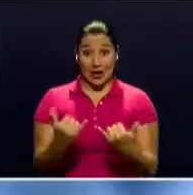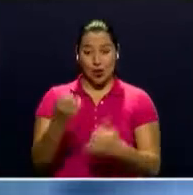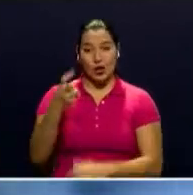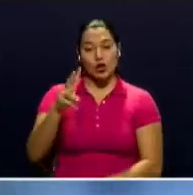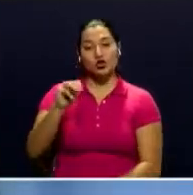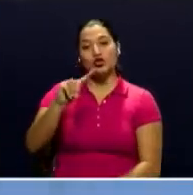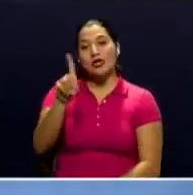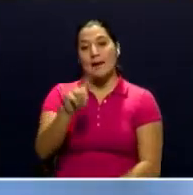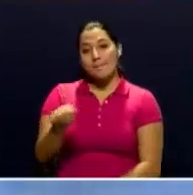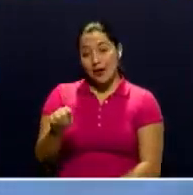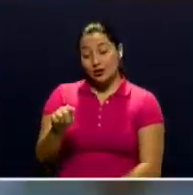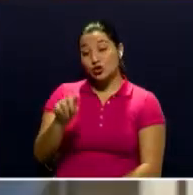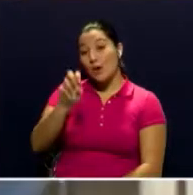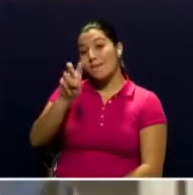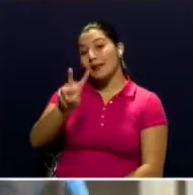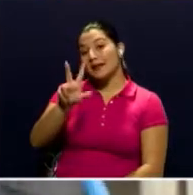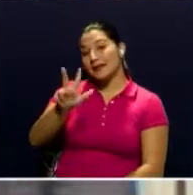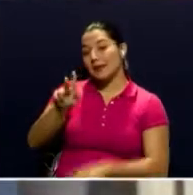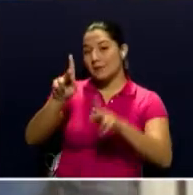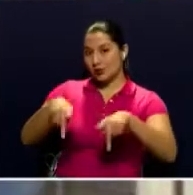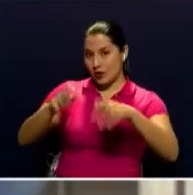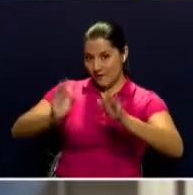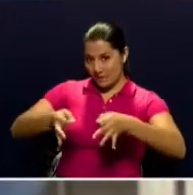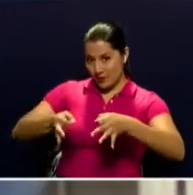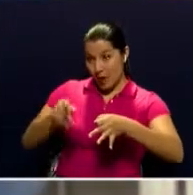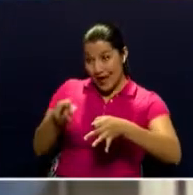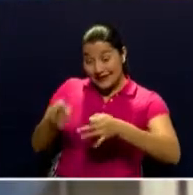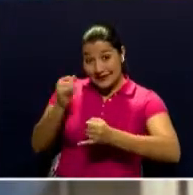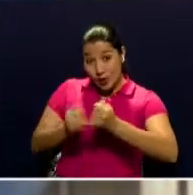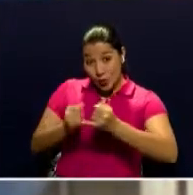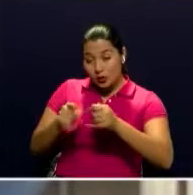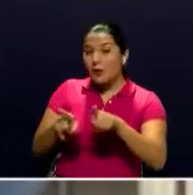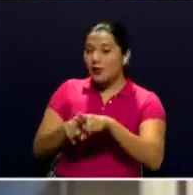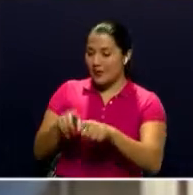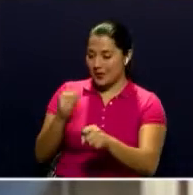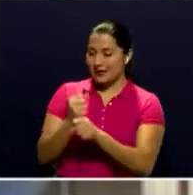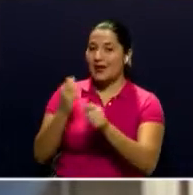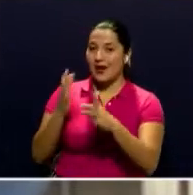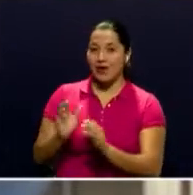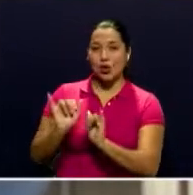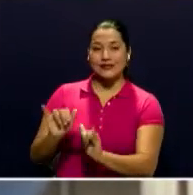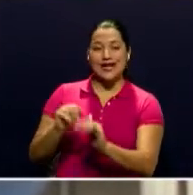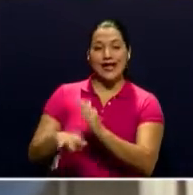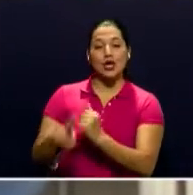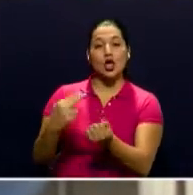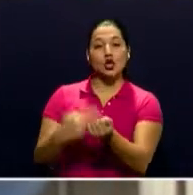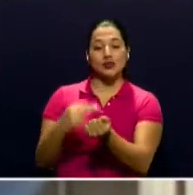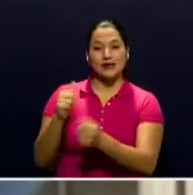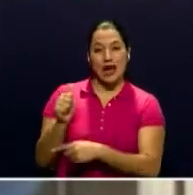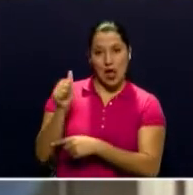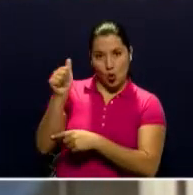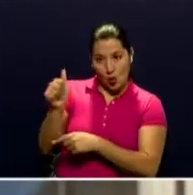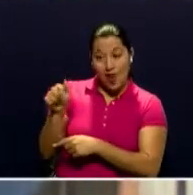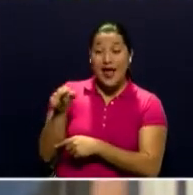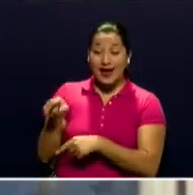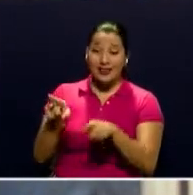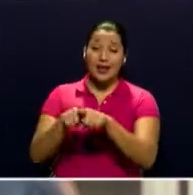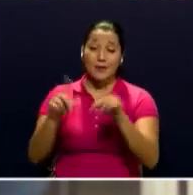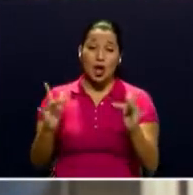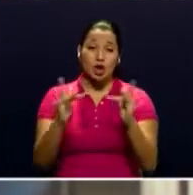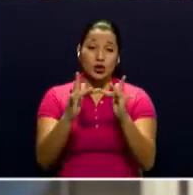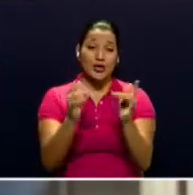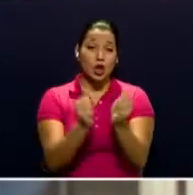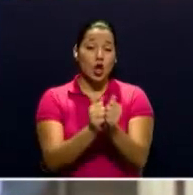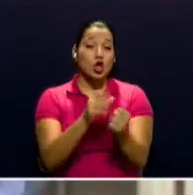23, uno más que este miércoles. Ese último caso también es un funcionario del Hospital de Alajuela y contacto del médico de